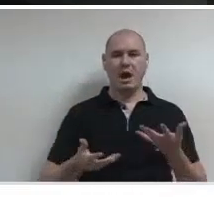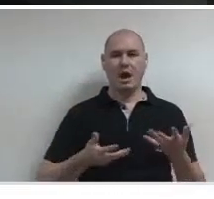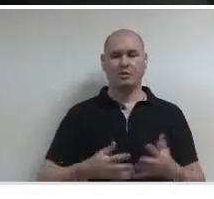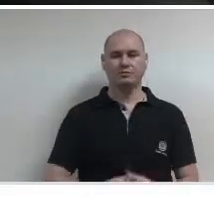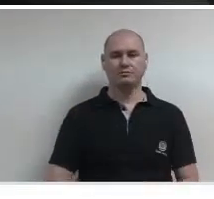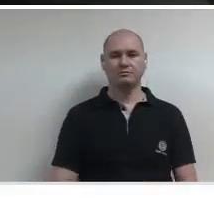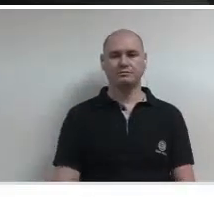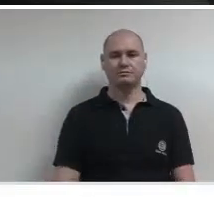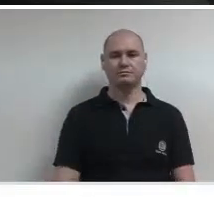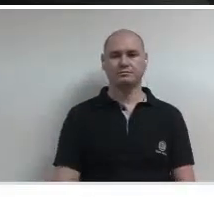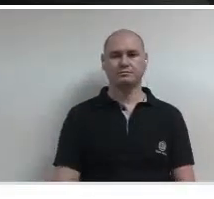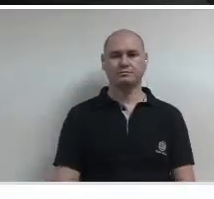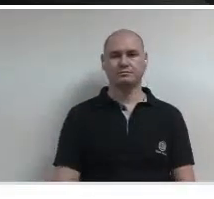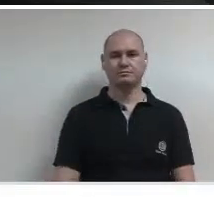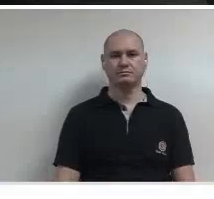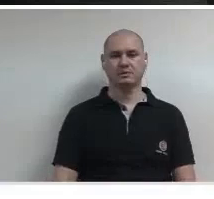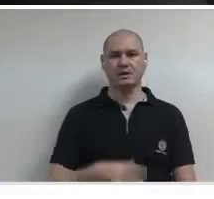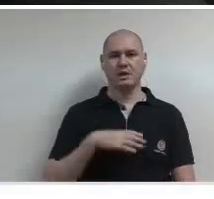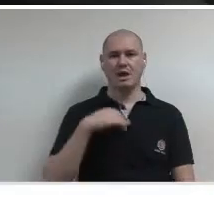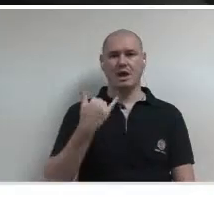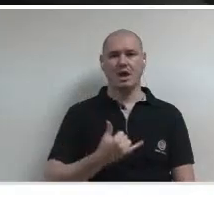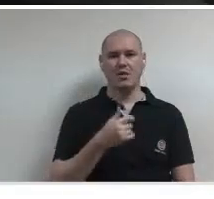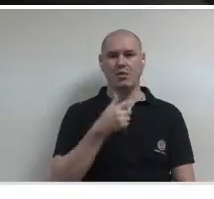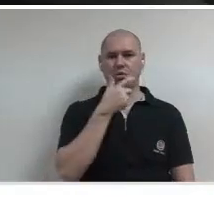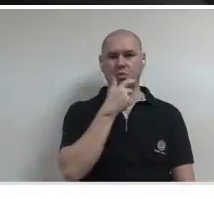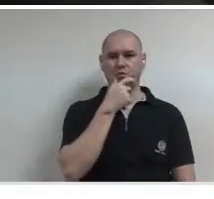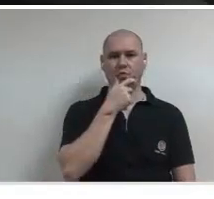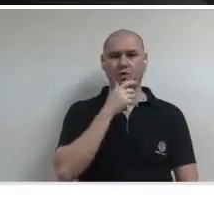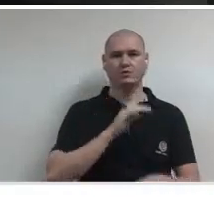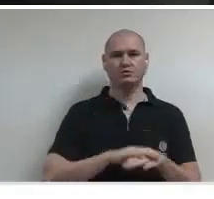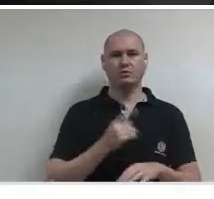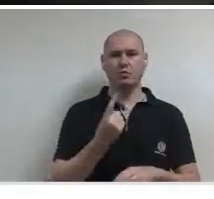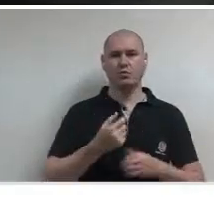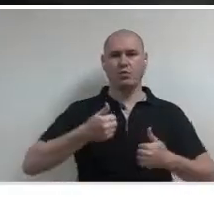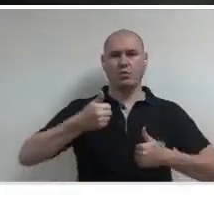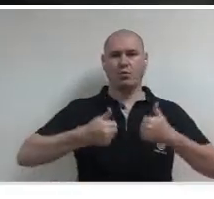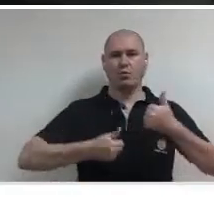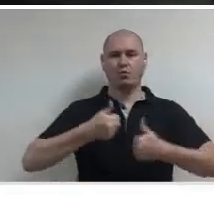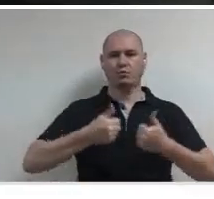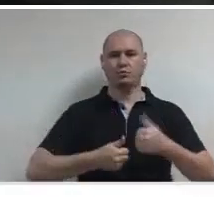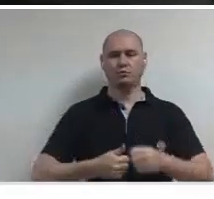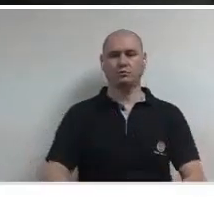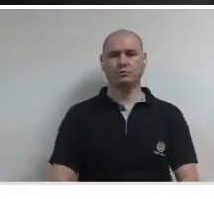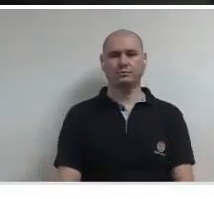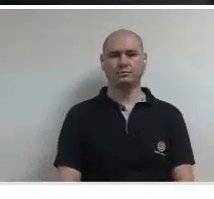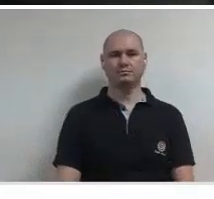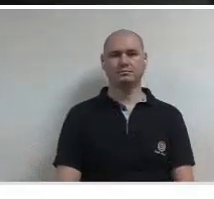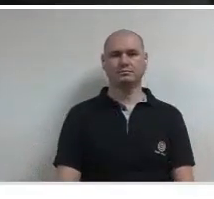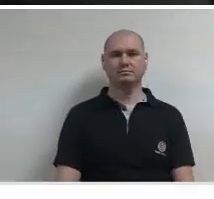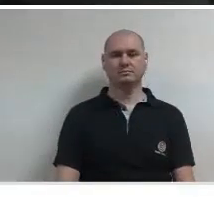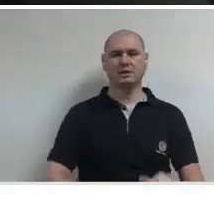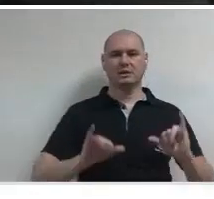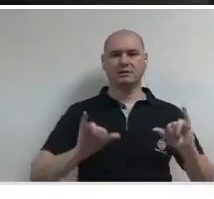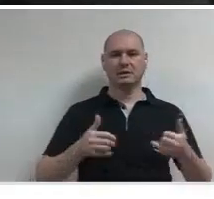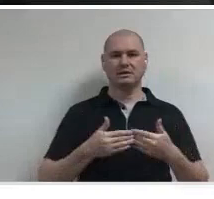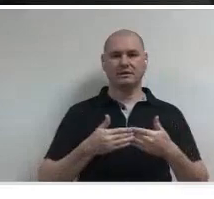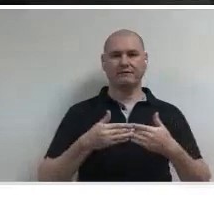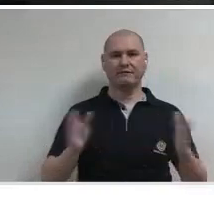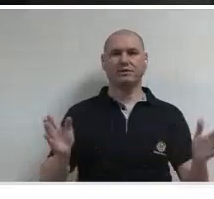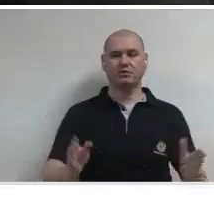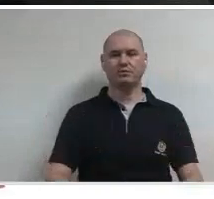ya que curi peteimba ya chupé ya en dudaba y nada concurso parece